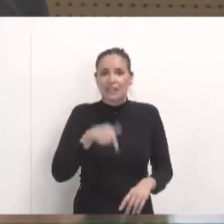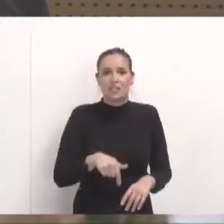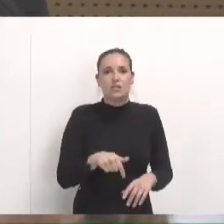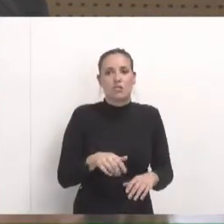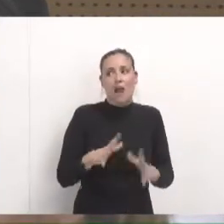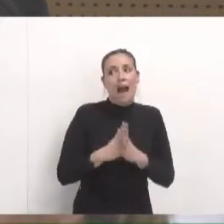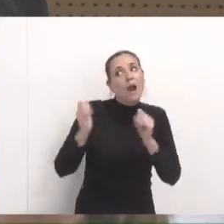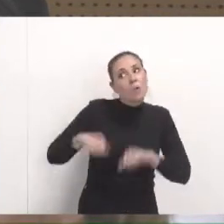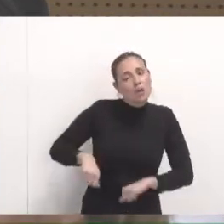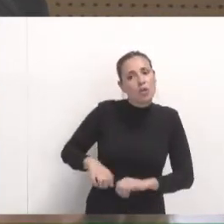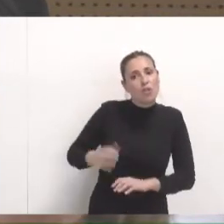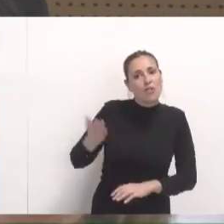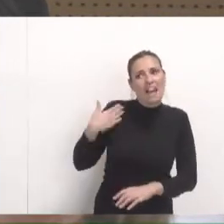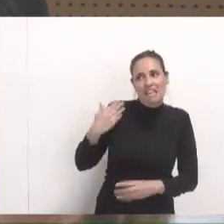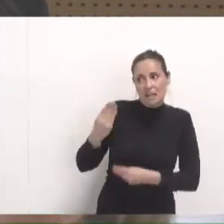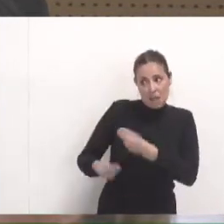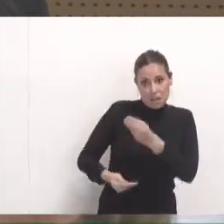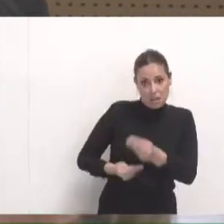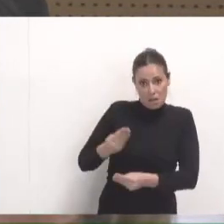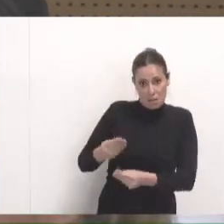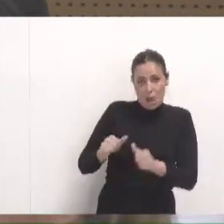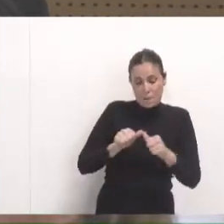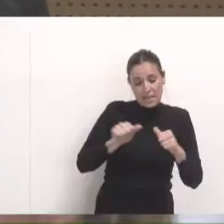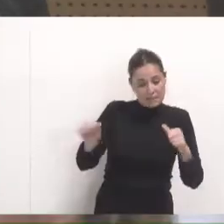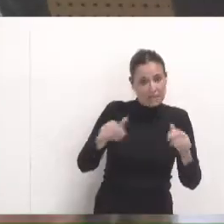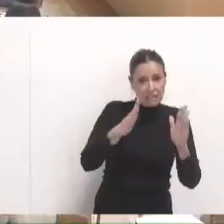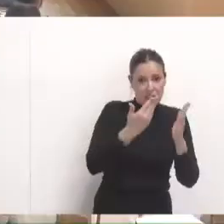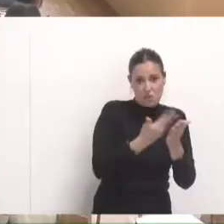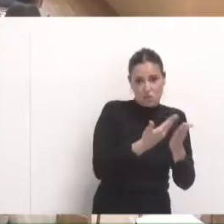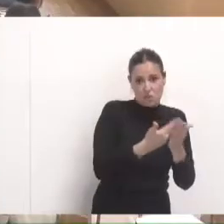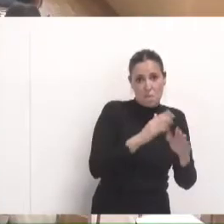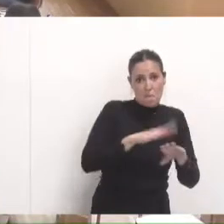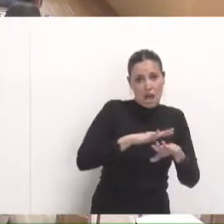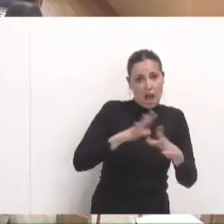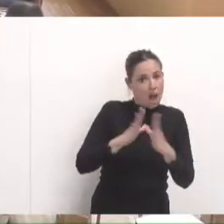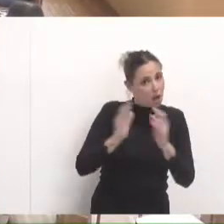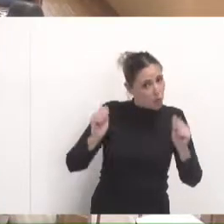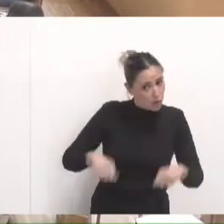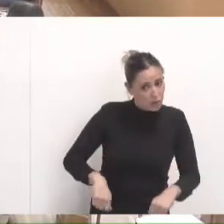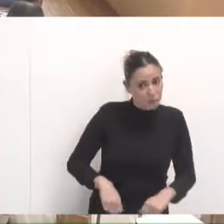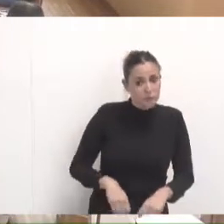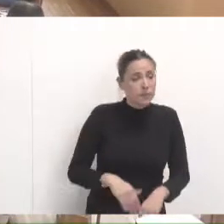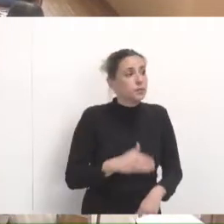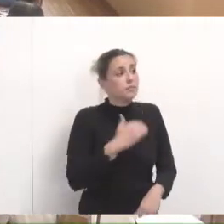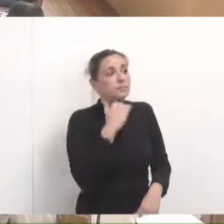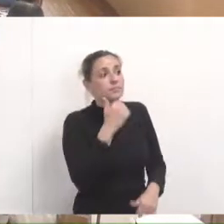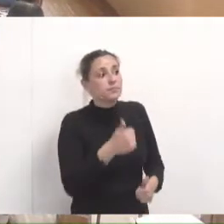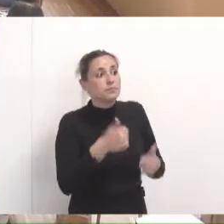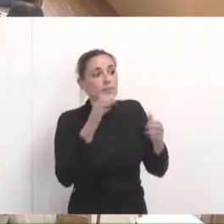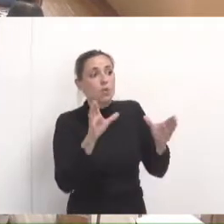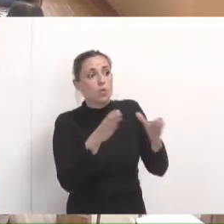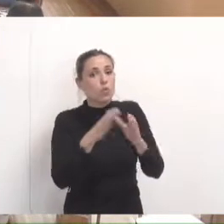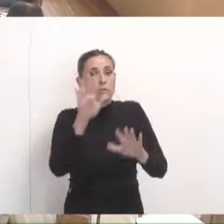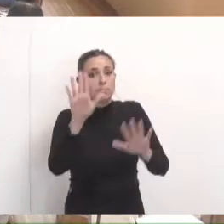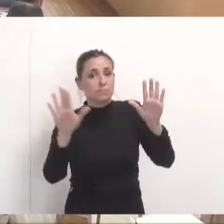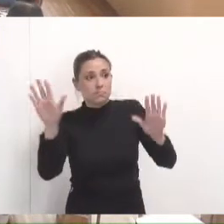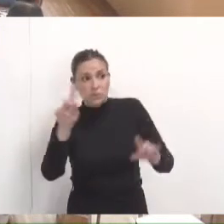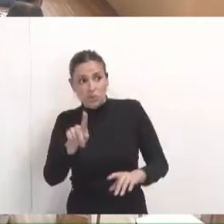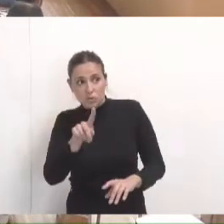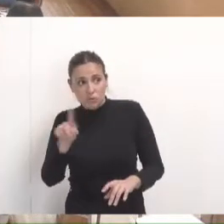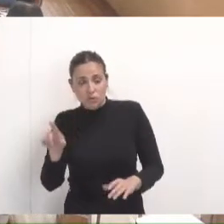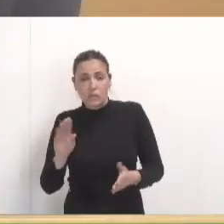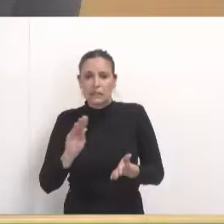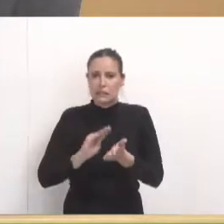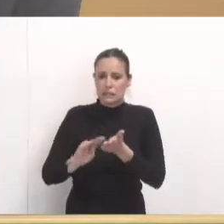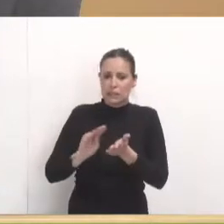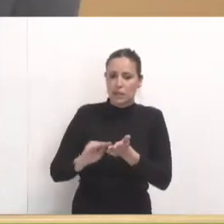para llegar a alcanzar un acuerdo. ¿Alguna intervención adicional de los grupos? Me indica el